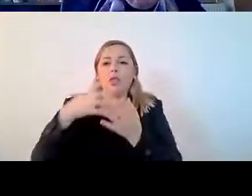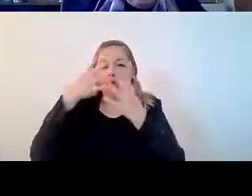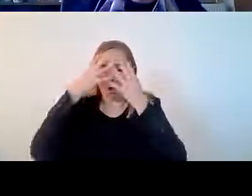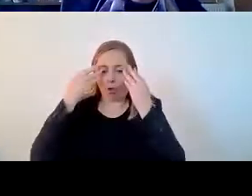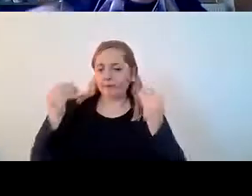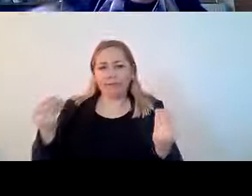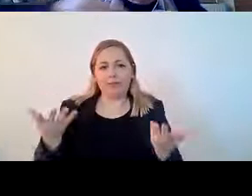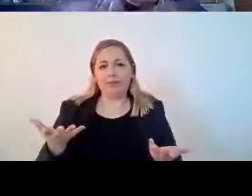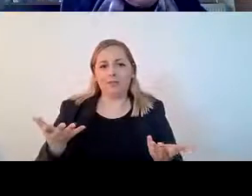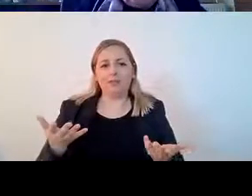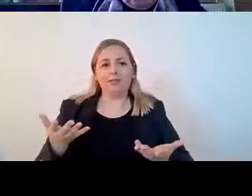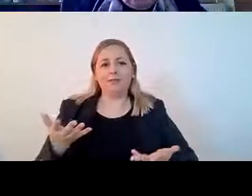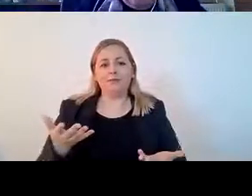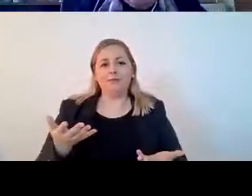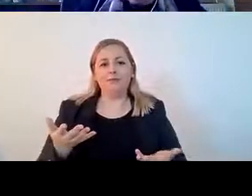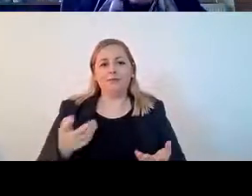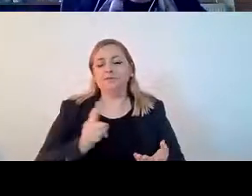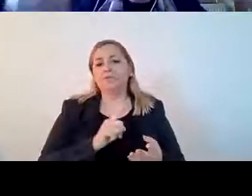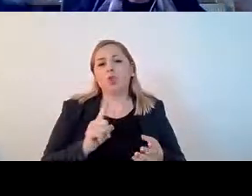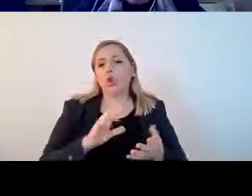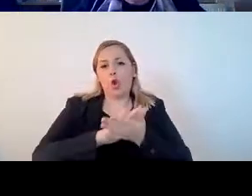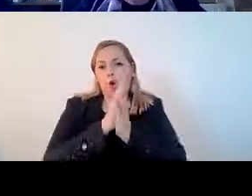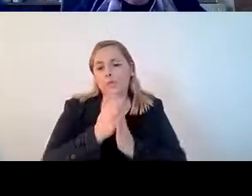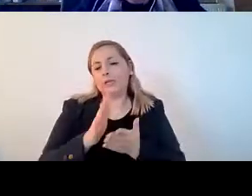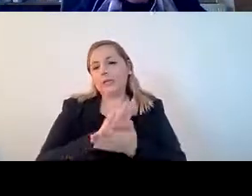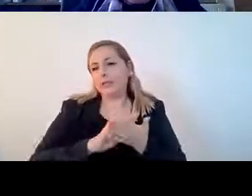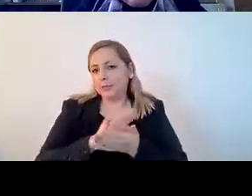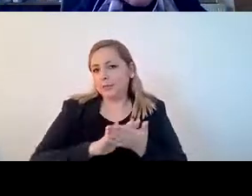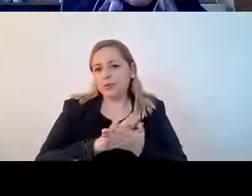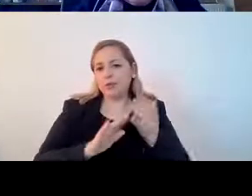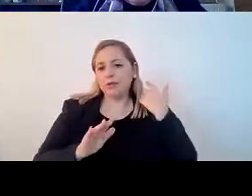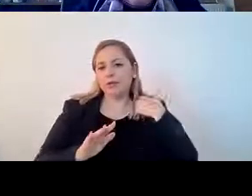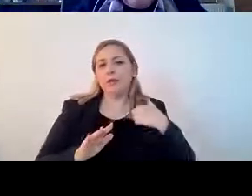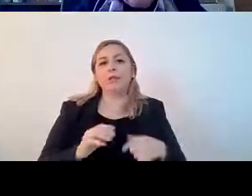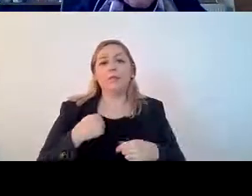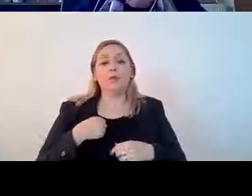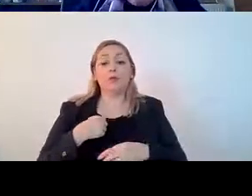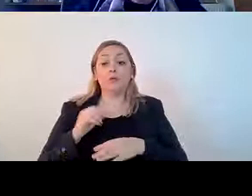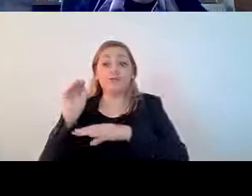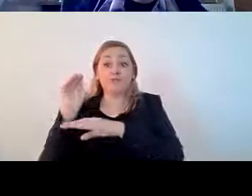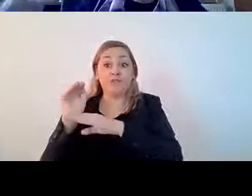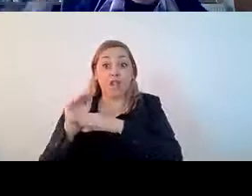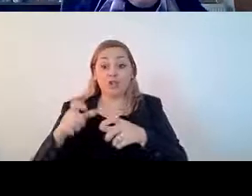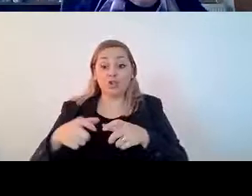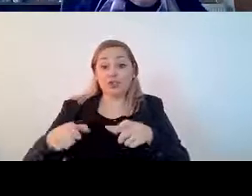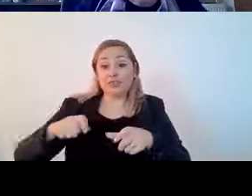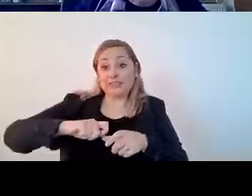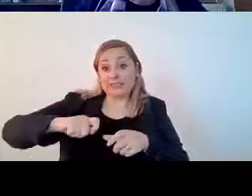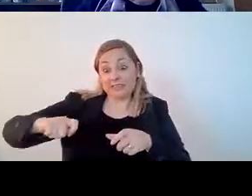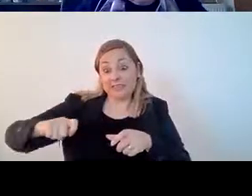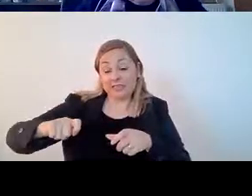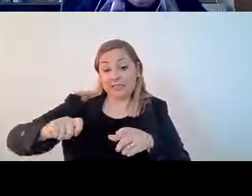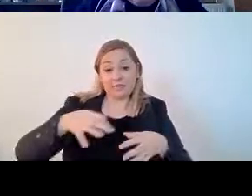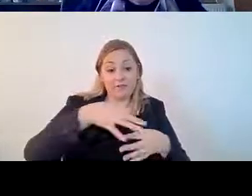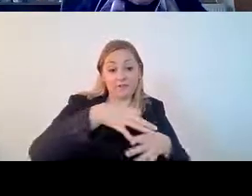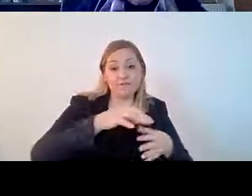haciendo no lo completa. Por ejemplo, va a depositar algo, un cheque al banco, el de formulario de depósito